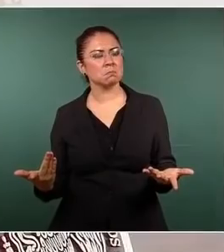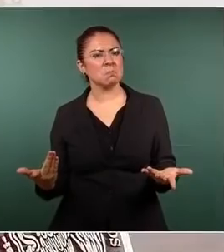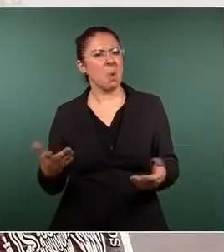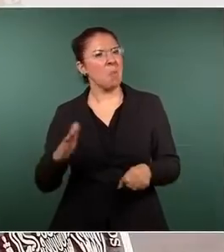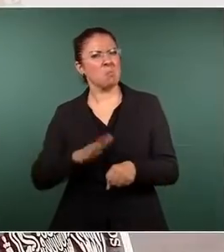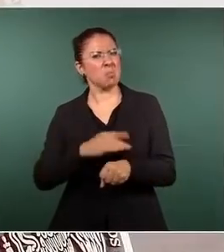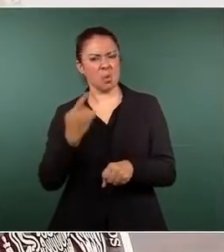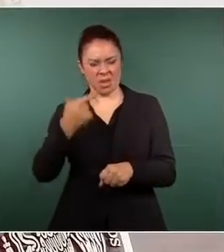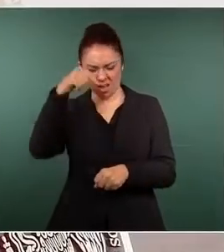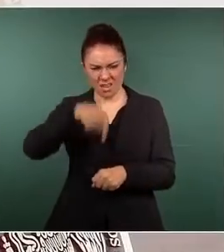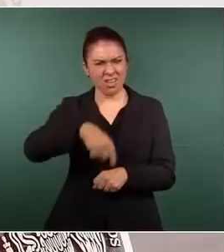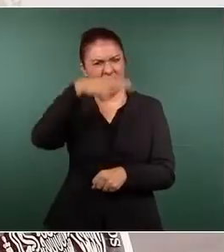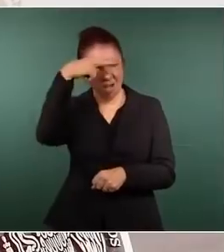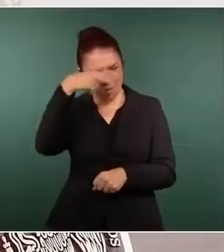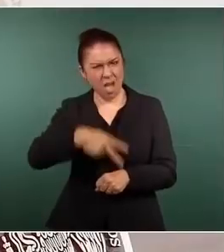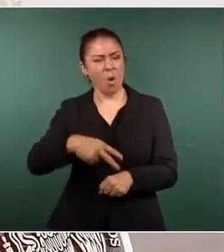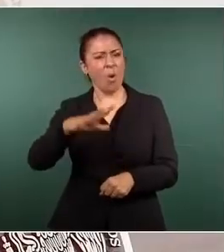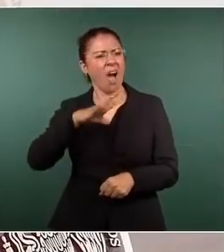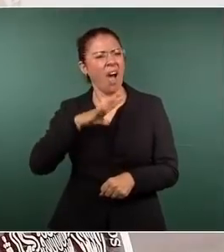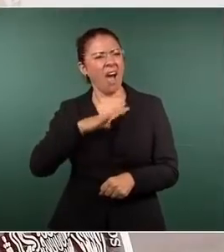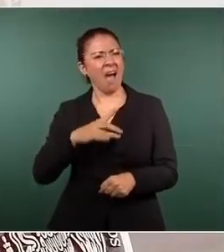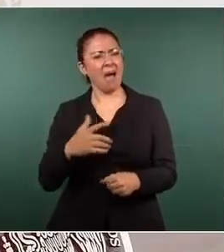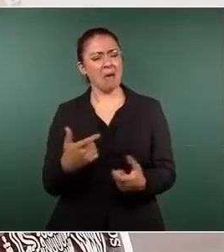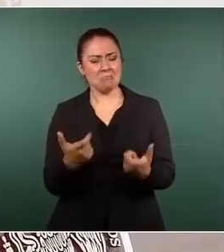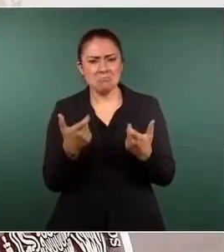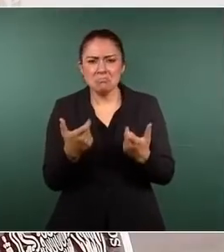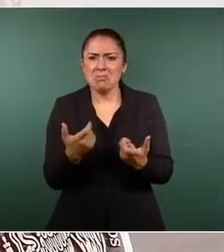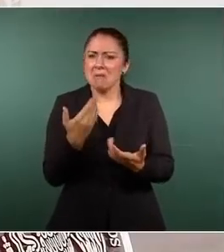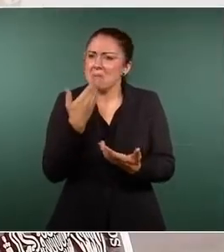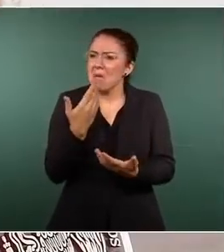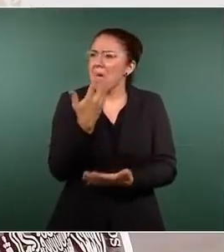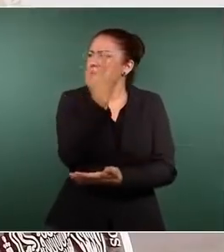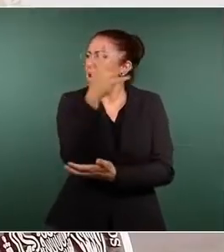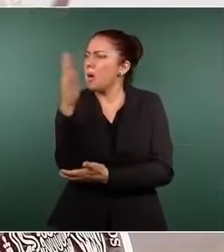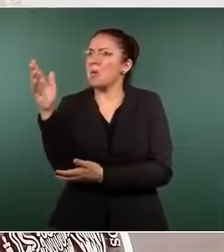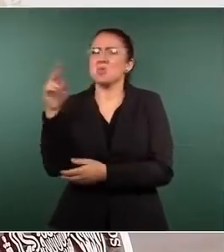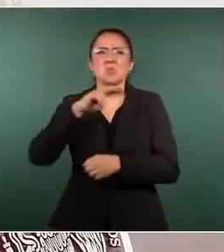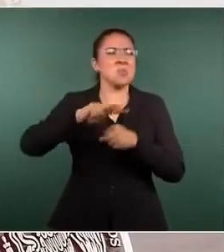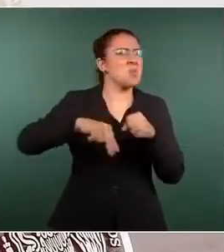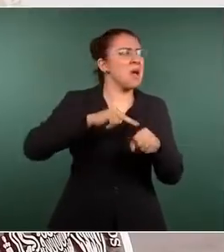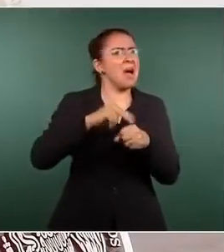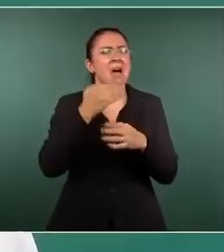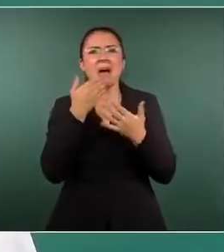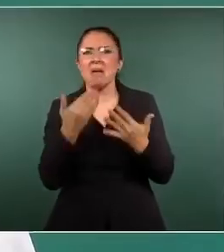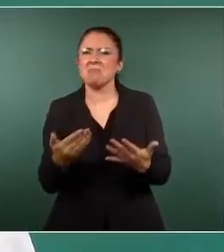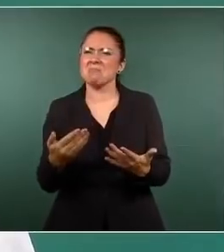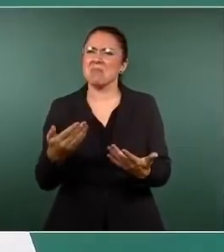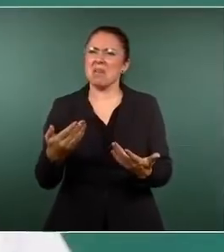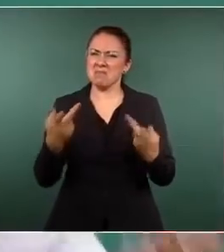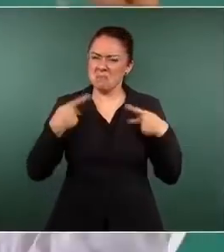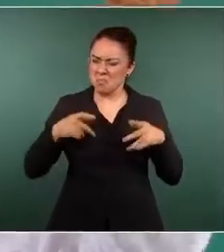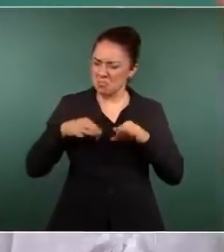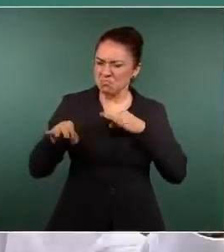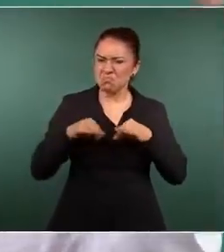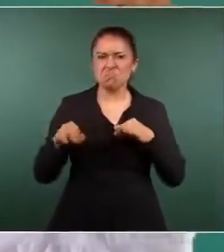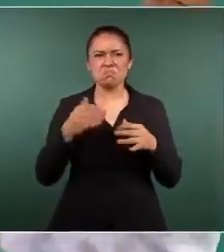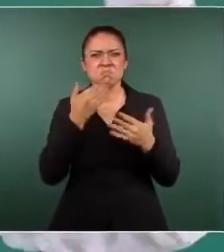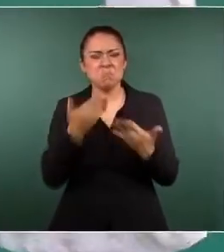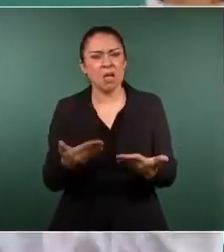porque méxico teniendo tantos recursos naturales y un pueblo bueno y trabajador no